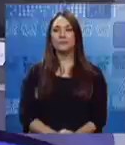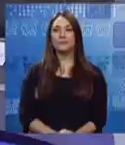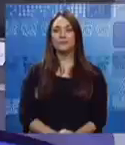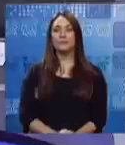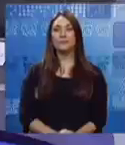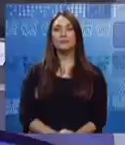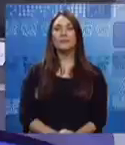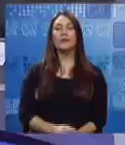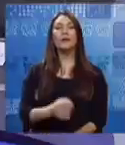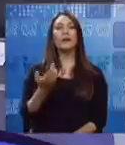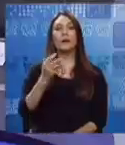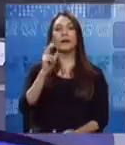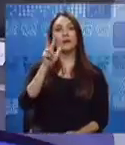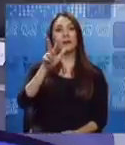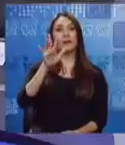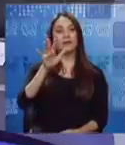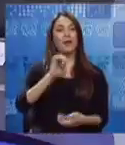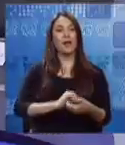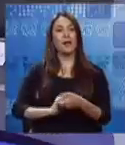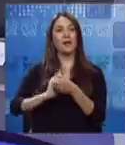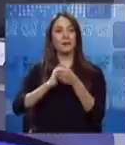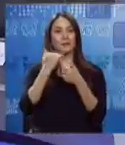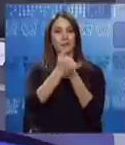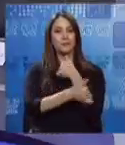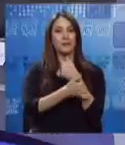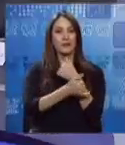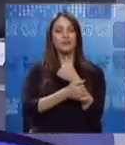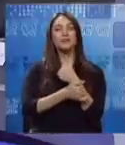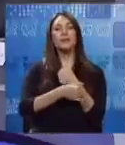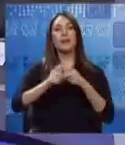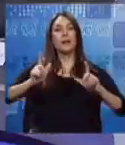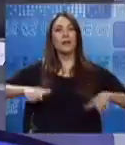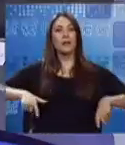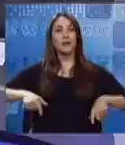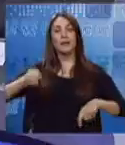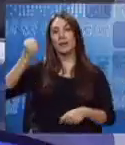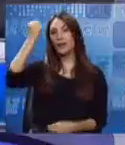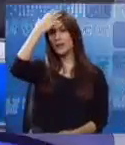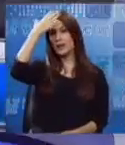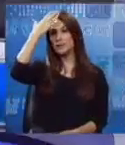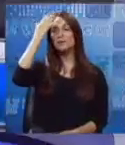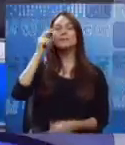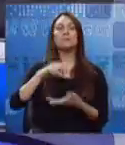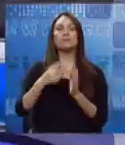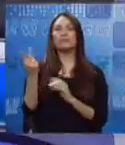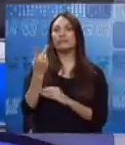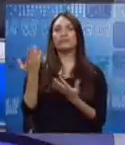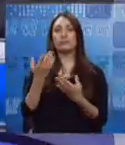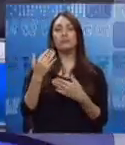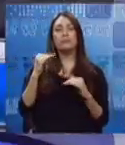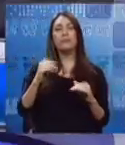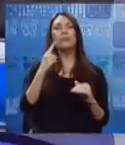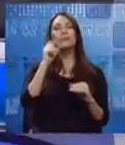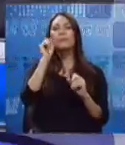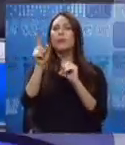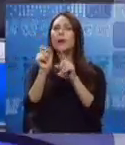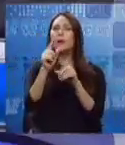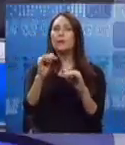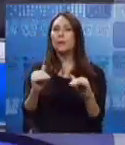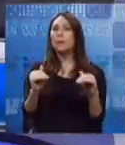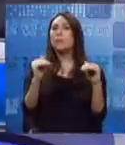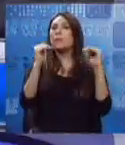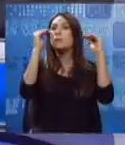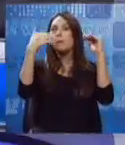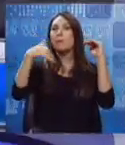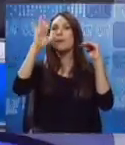El binomio presidencial de Alianza País, conformado por Lenín Moreno y Jorge Glass, continúa liderando la intención del voto. Esto según la última